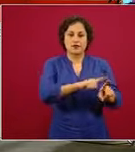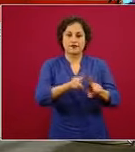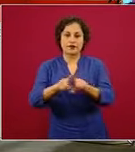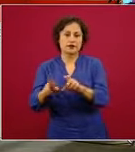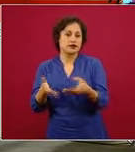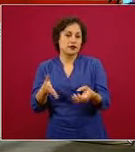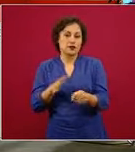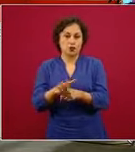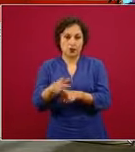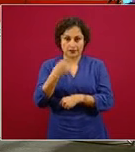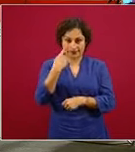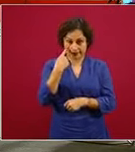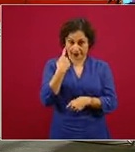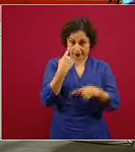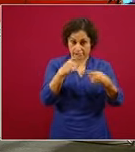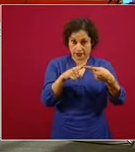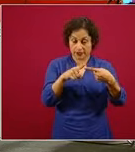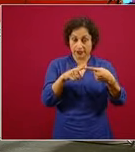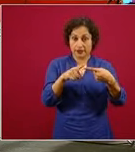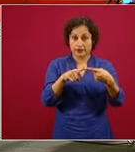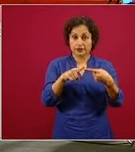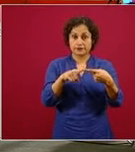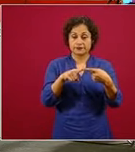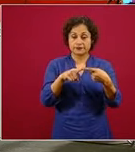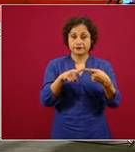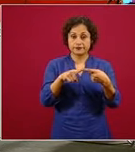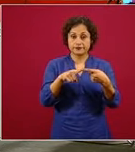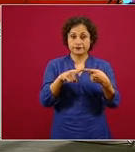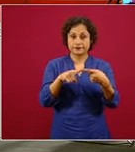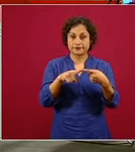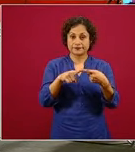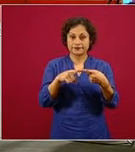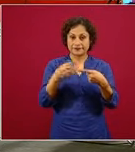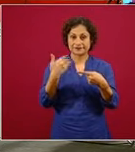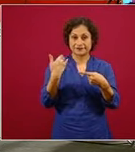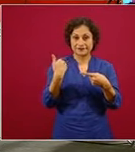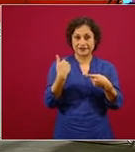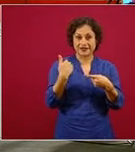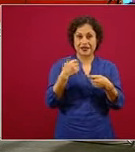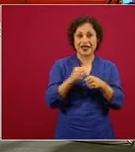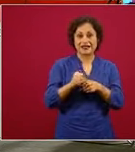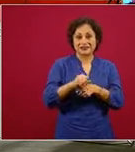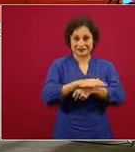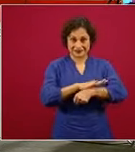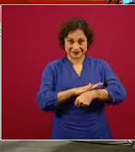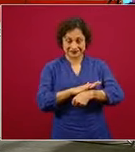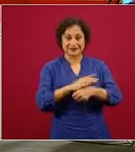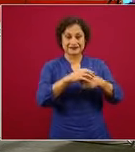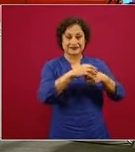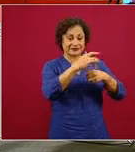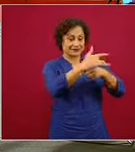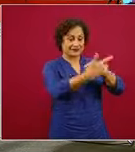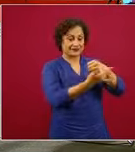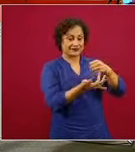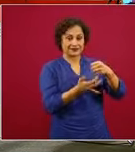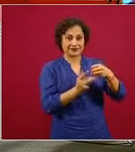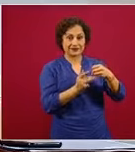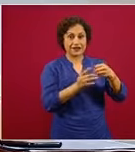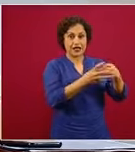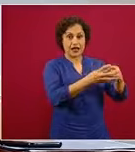La primera, a partir de la estructura esa que vimos en el dibujo del SARS-CoV-2, tomamos el virus,